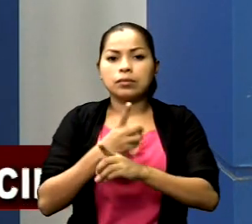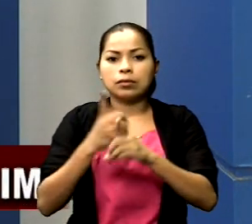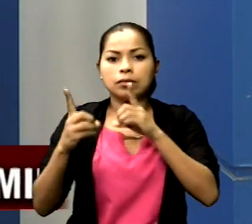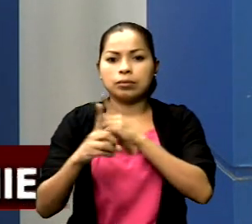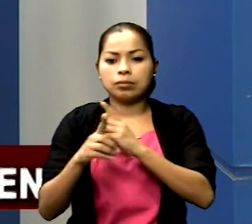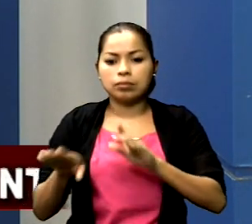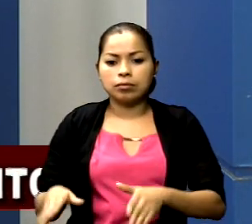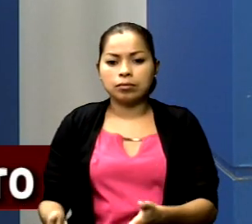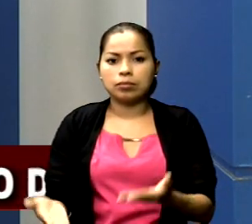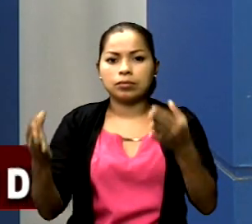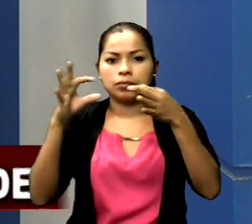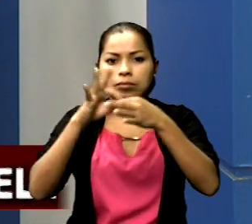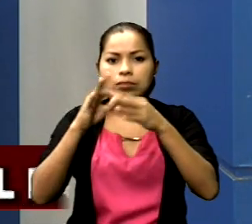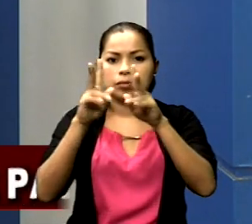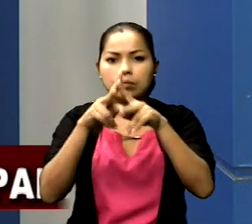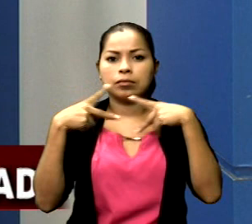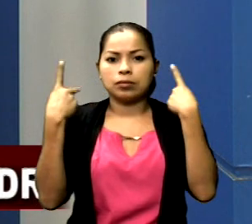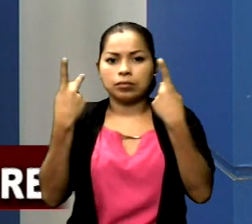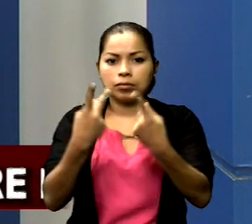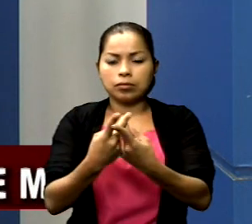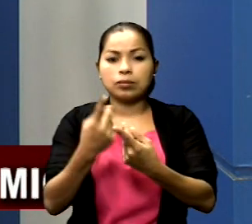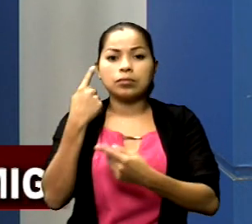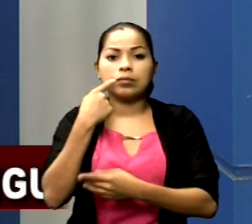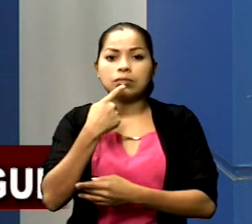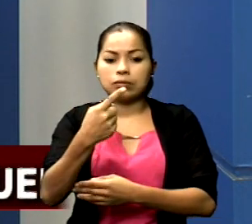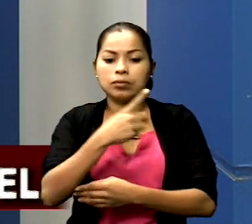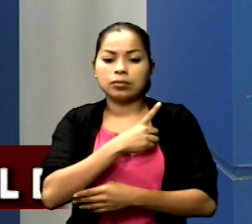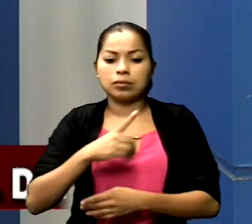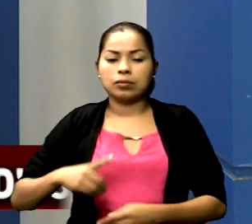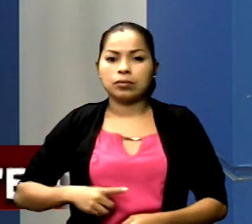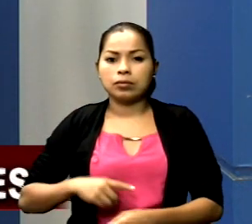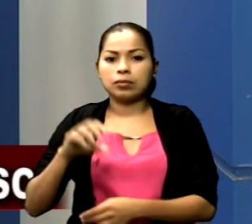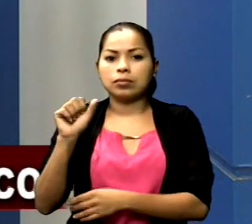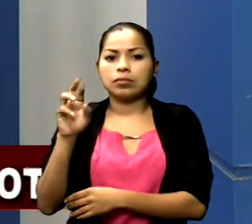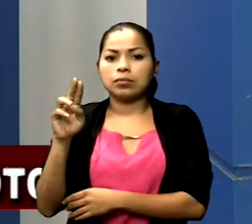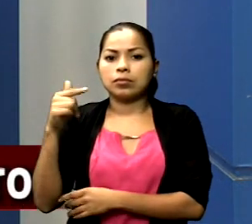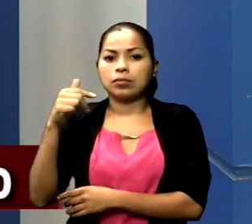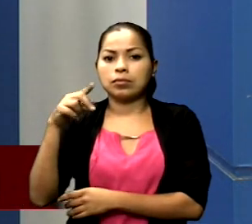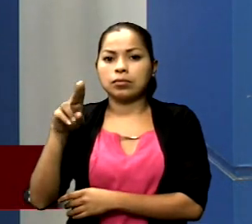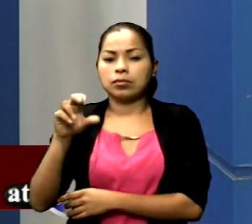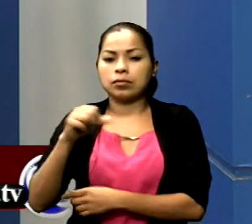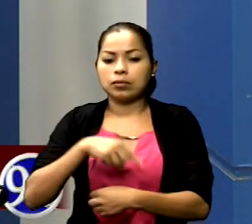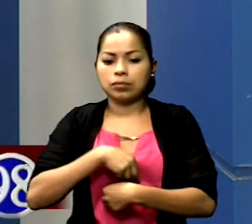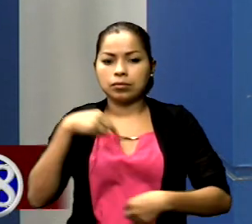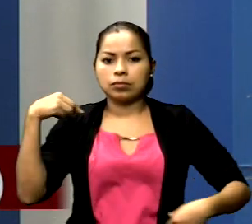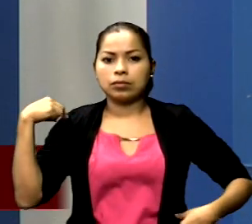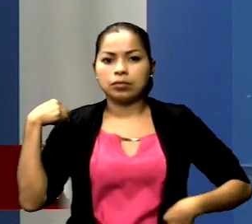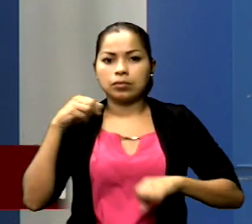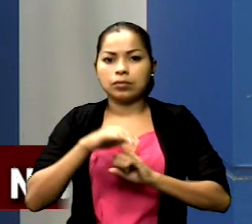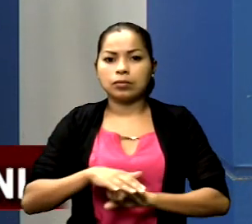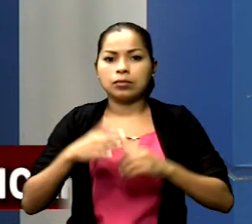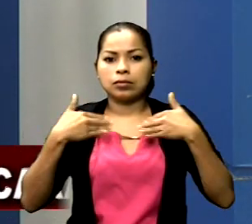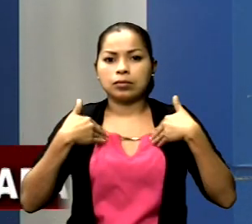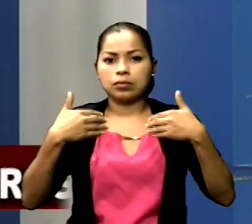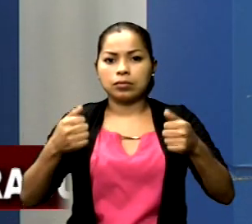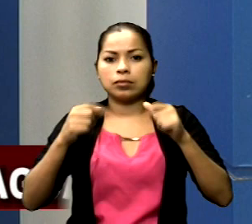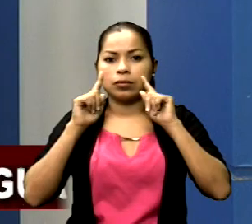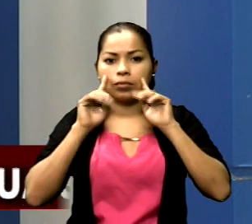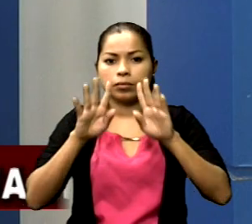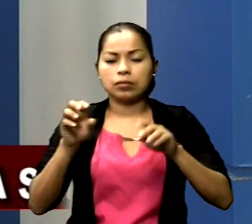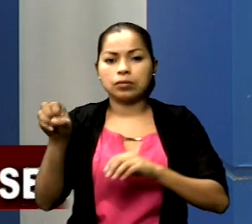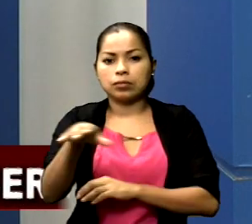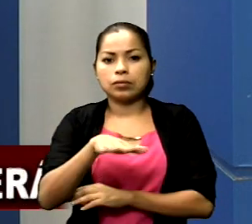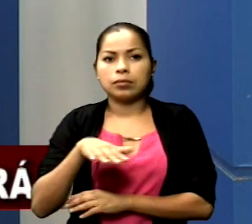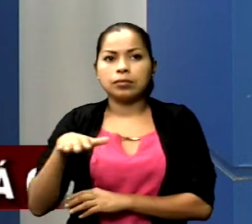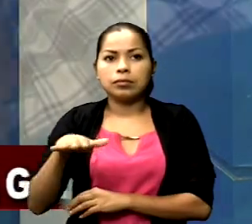impulsar junto con la población, consideró la diputada argentina Parajón, presidenta de la Comisión de Salud y Seguridad